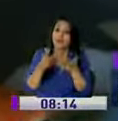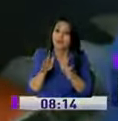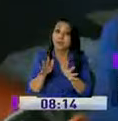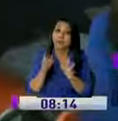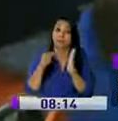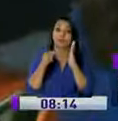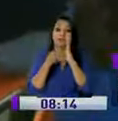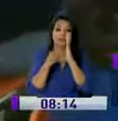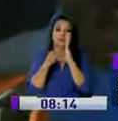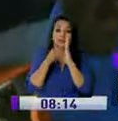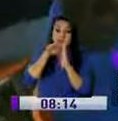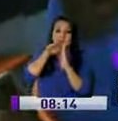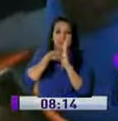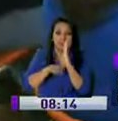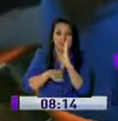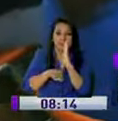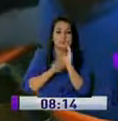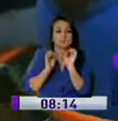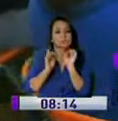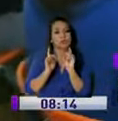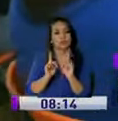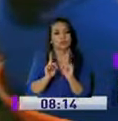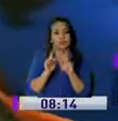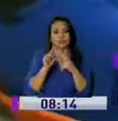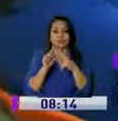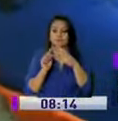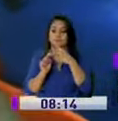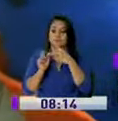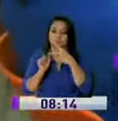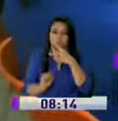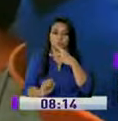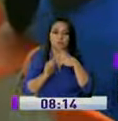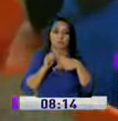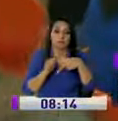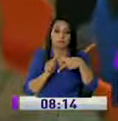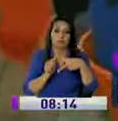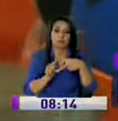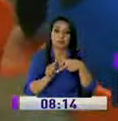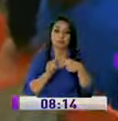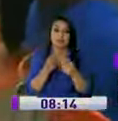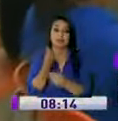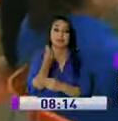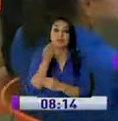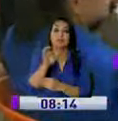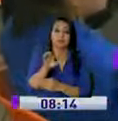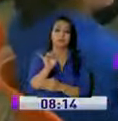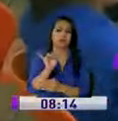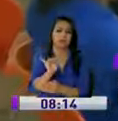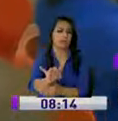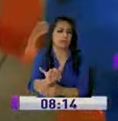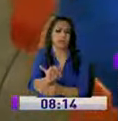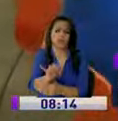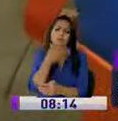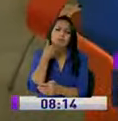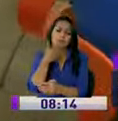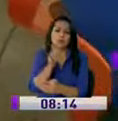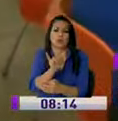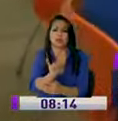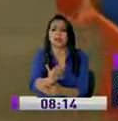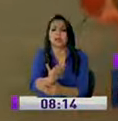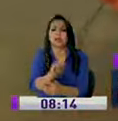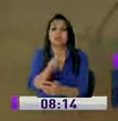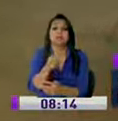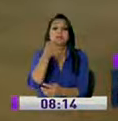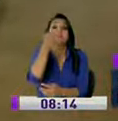el impuesto le disminuye ahora, usted tiene dos posibilidades, como le mencionaba. La una, que esos recursos queden como para